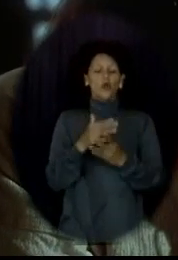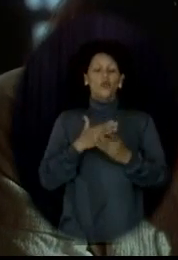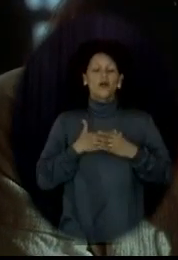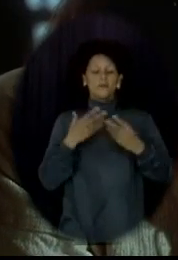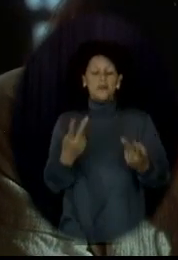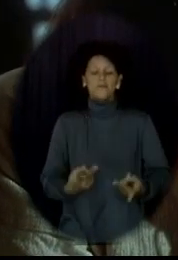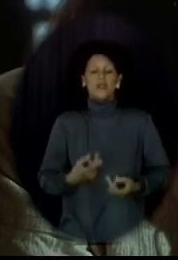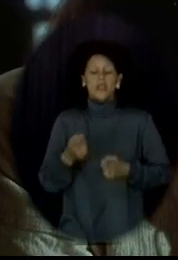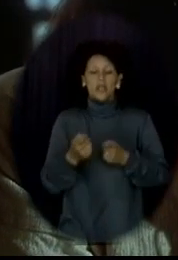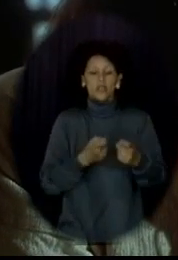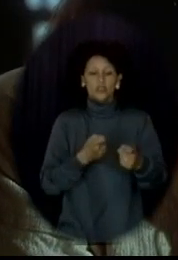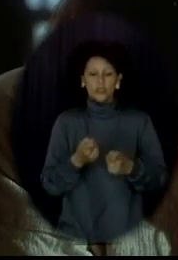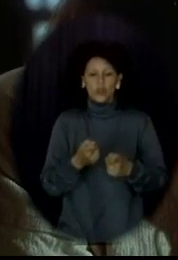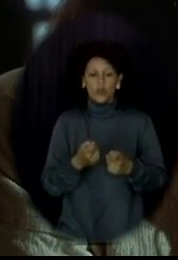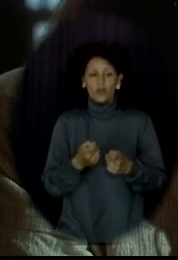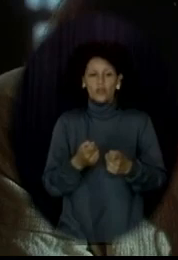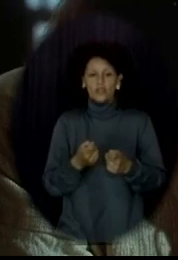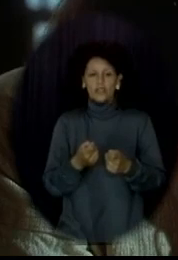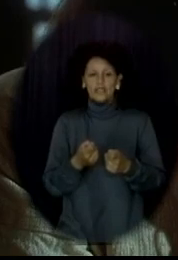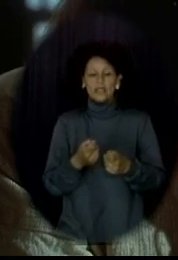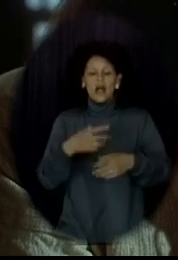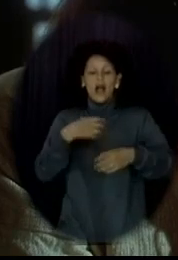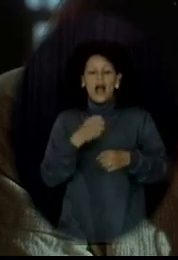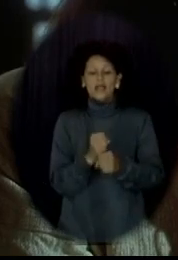Toma el control de mi vida.